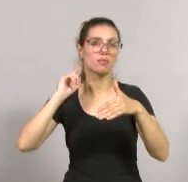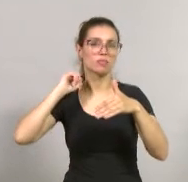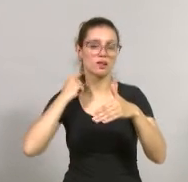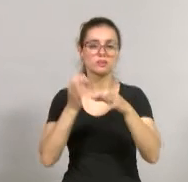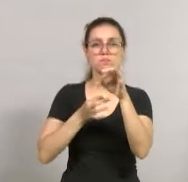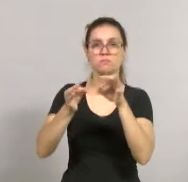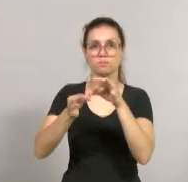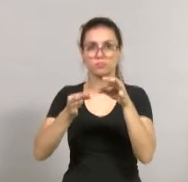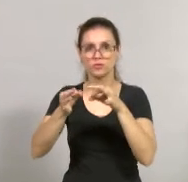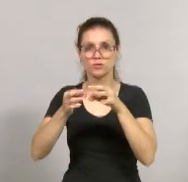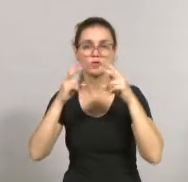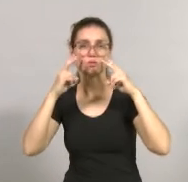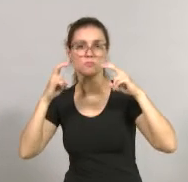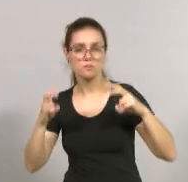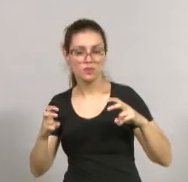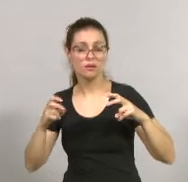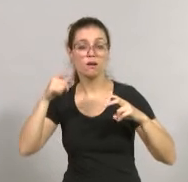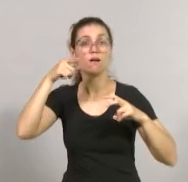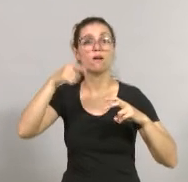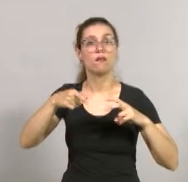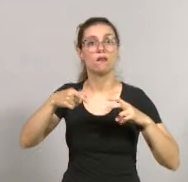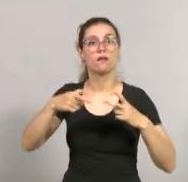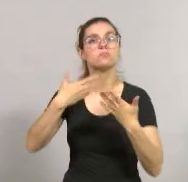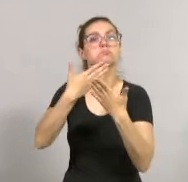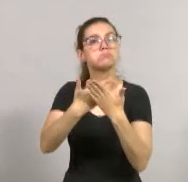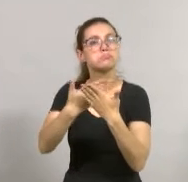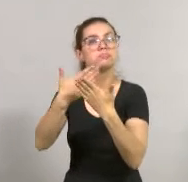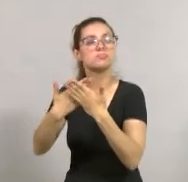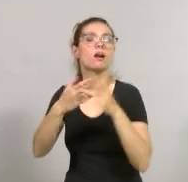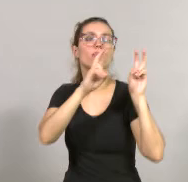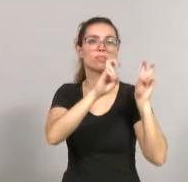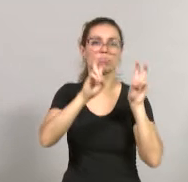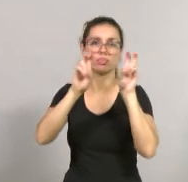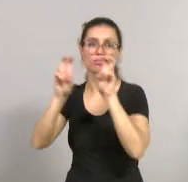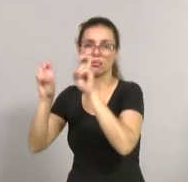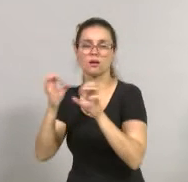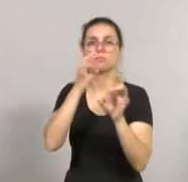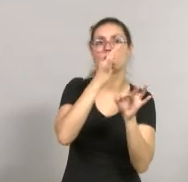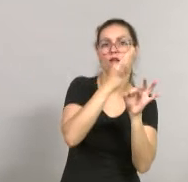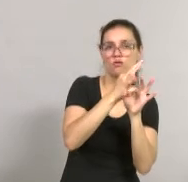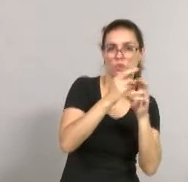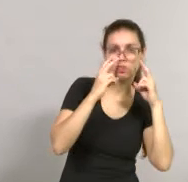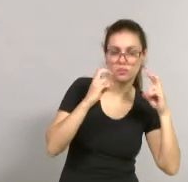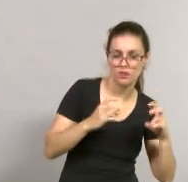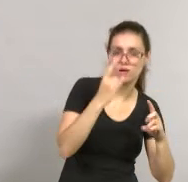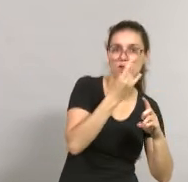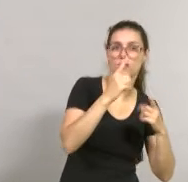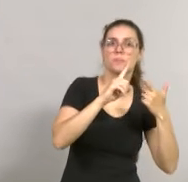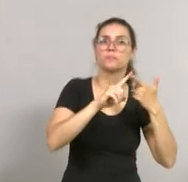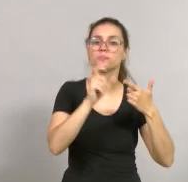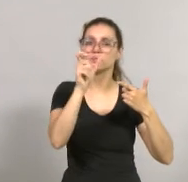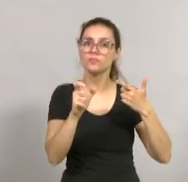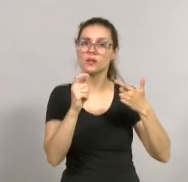proyectos de investigación pudieran participar con sus temas, con, bueno, docentes investigadores de la universidad, con